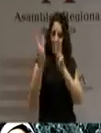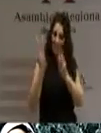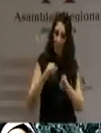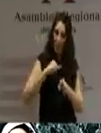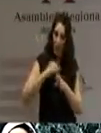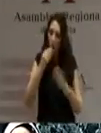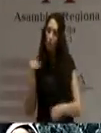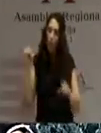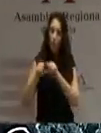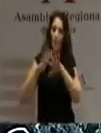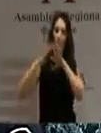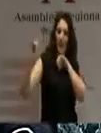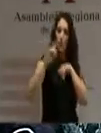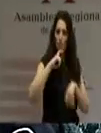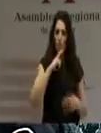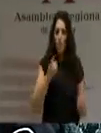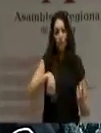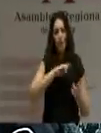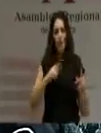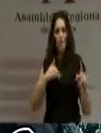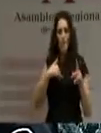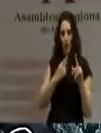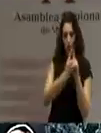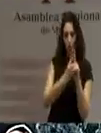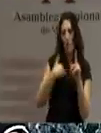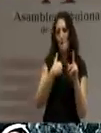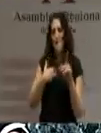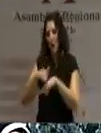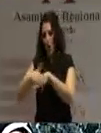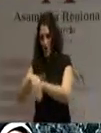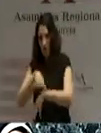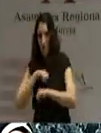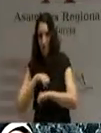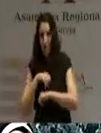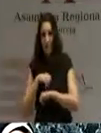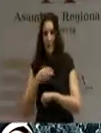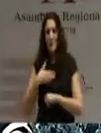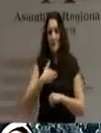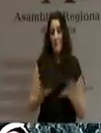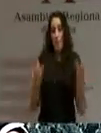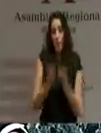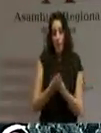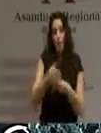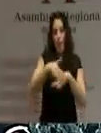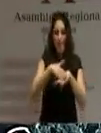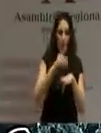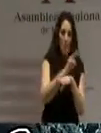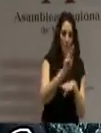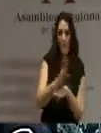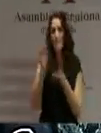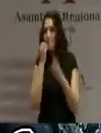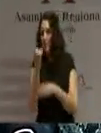hemos hecho en la oposición, lo hemos hecho en el Gobierno, lo hemos hecho con los gobiernos del Partido Socialista y con los gobiernos del Partido